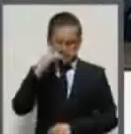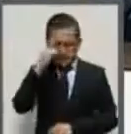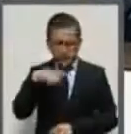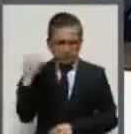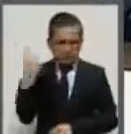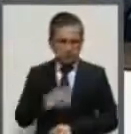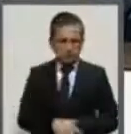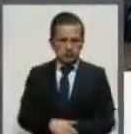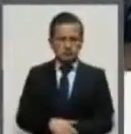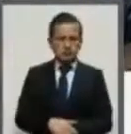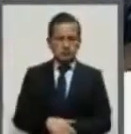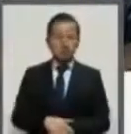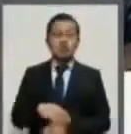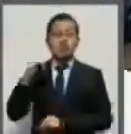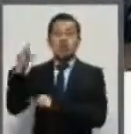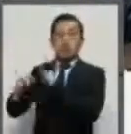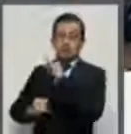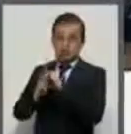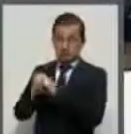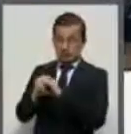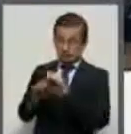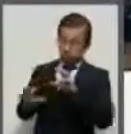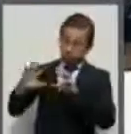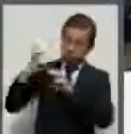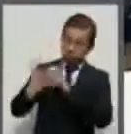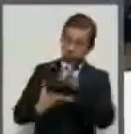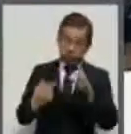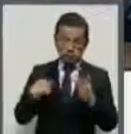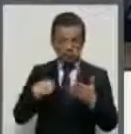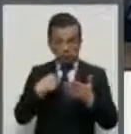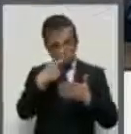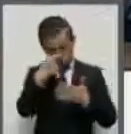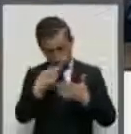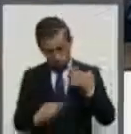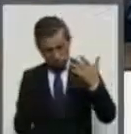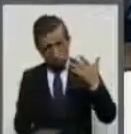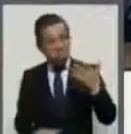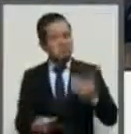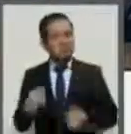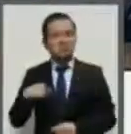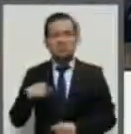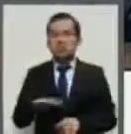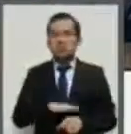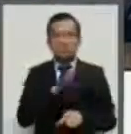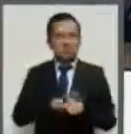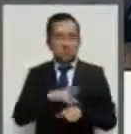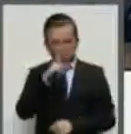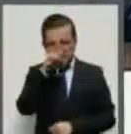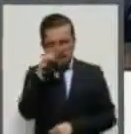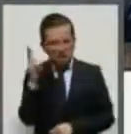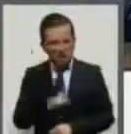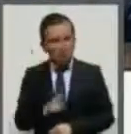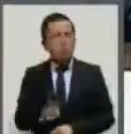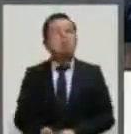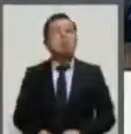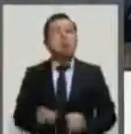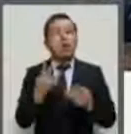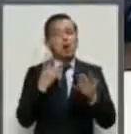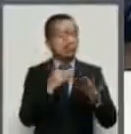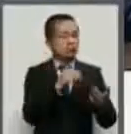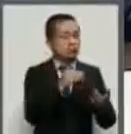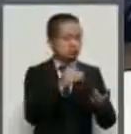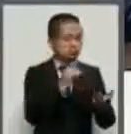internacional, tampoco andamos nada bien. Tenemos una de las peores calificaciones en recaudación